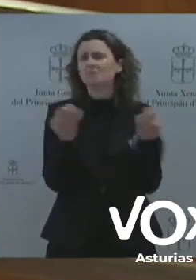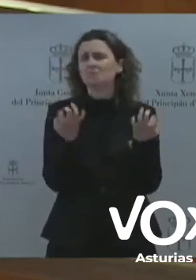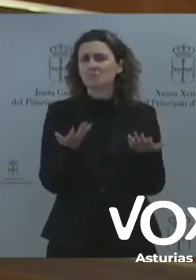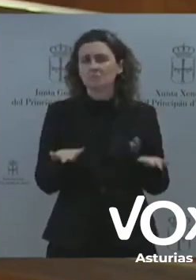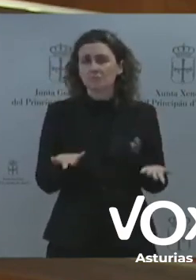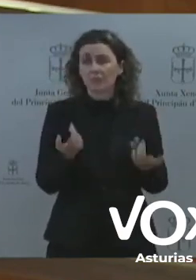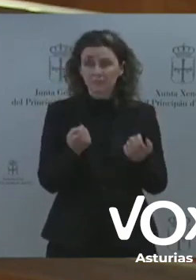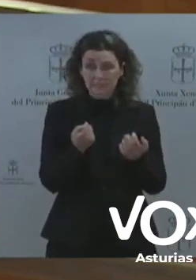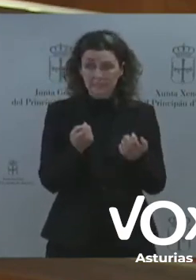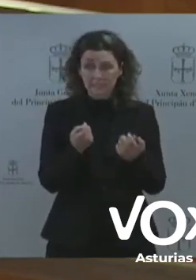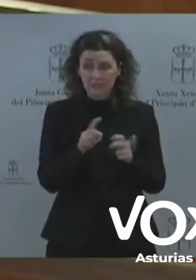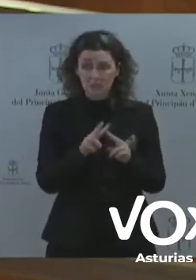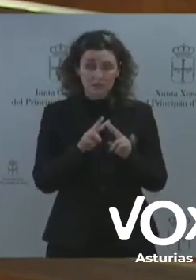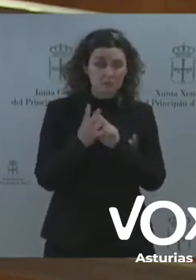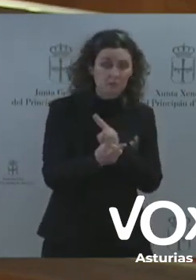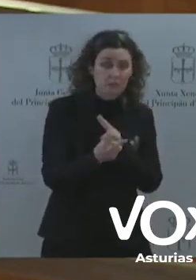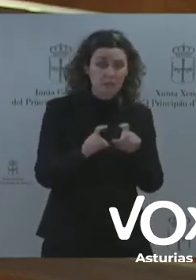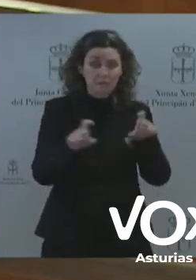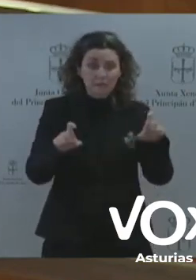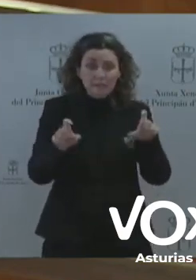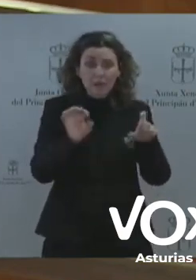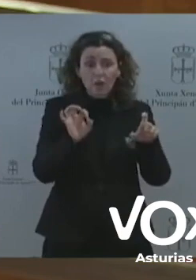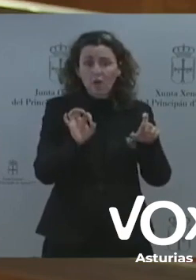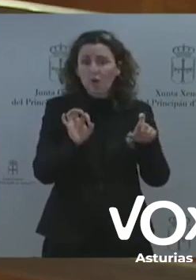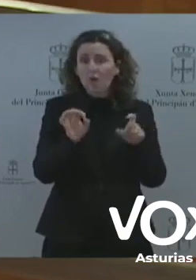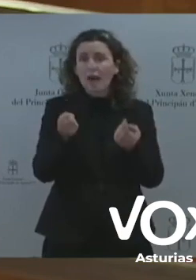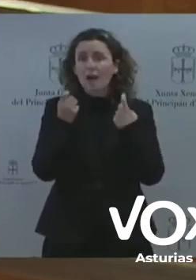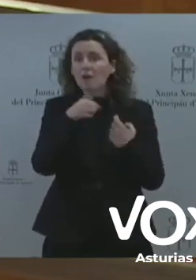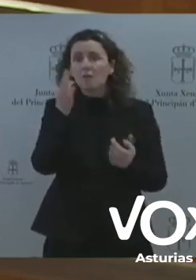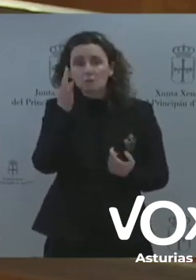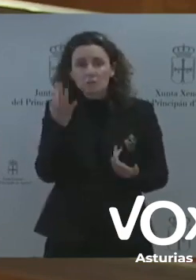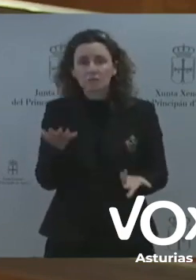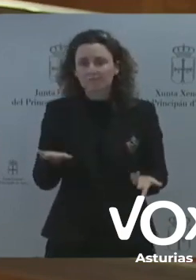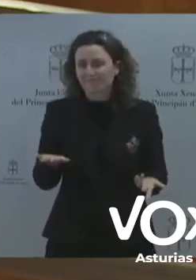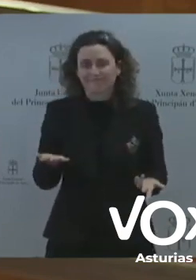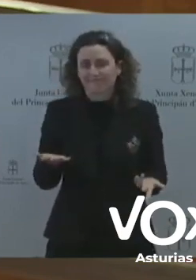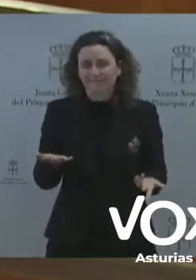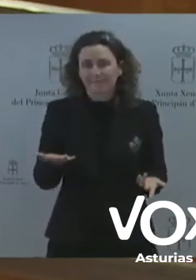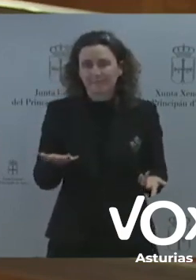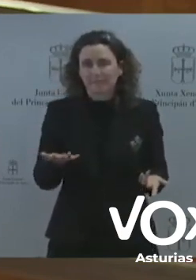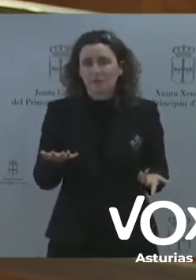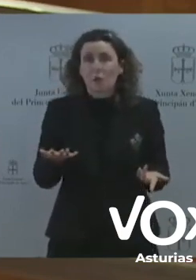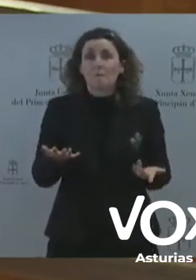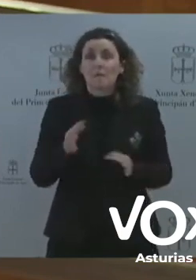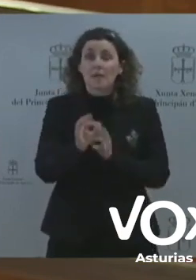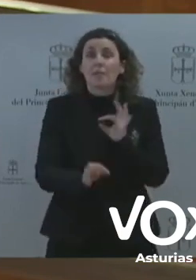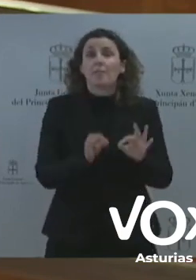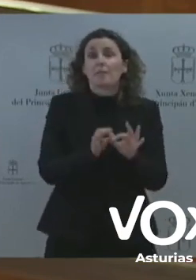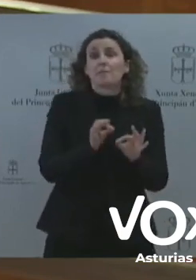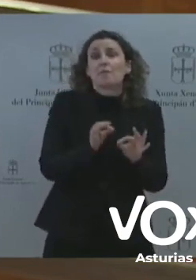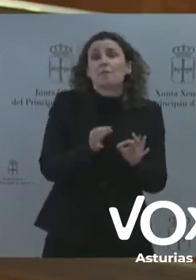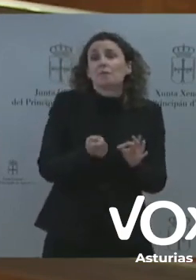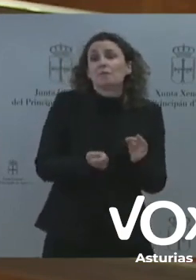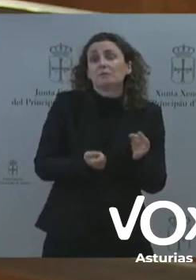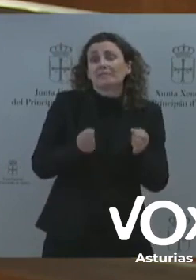los alumnos. Por un lado, hay algunos módulos con mucha ocupación, mucha demanda y poca